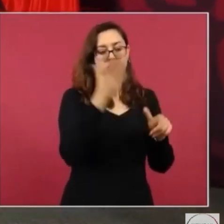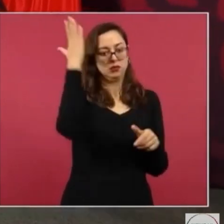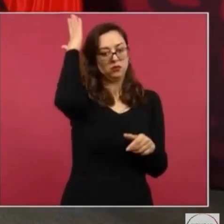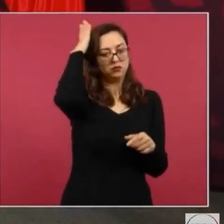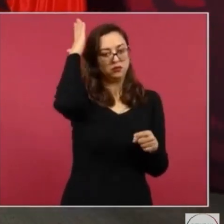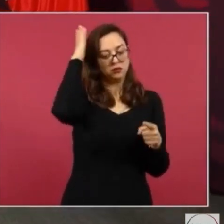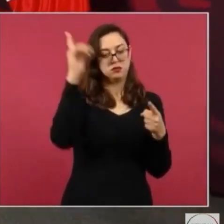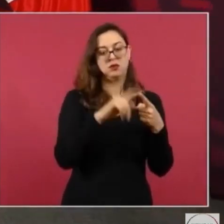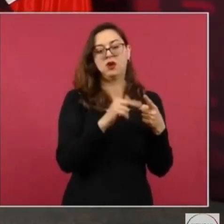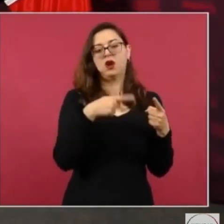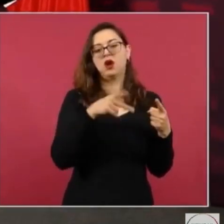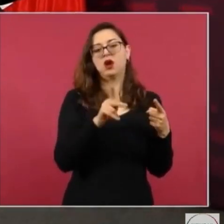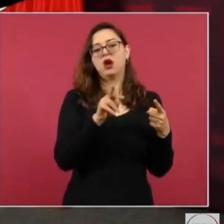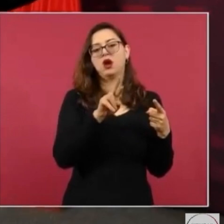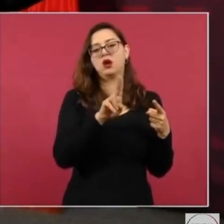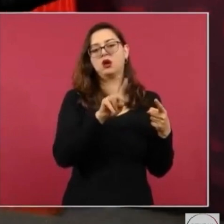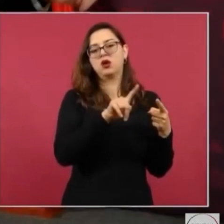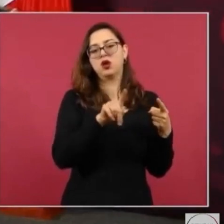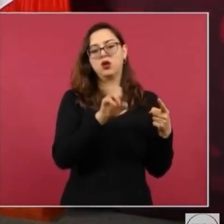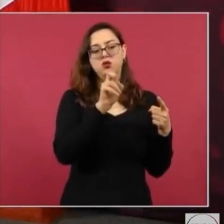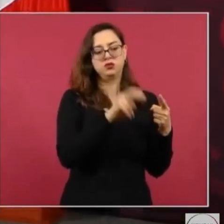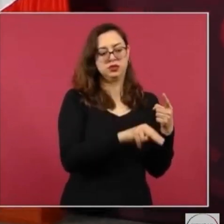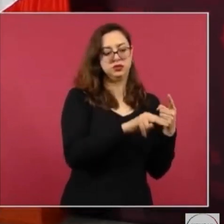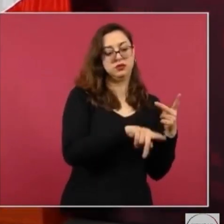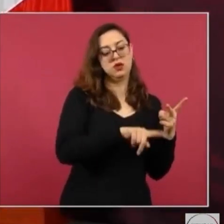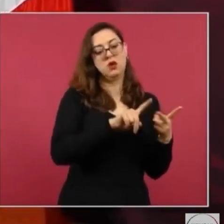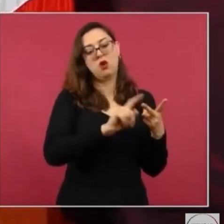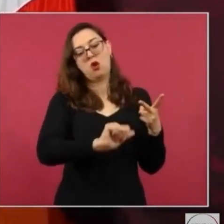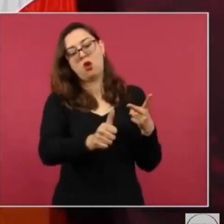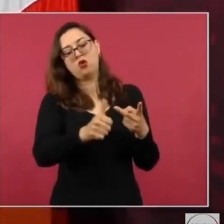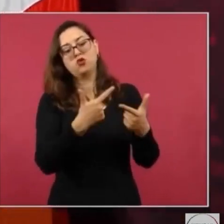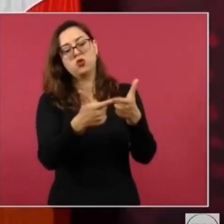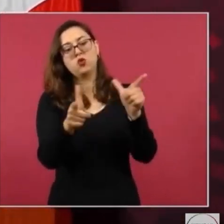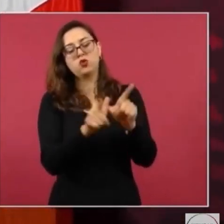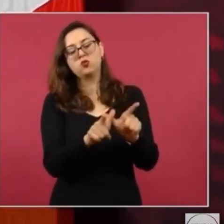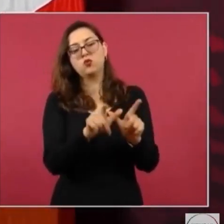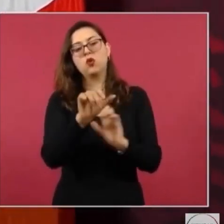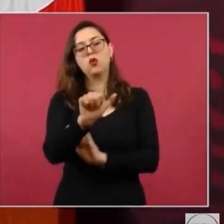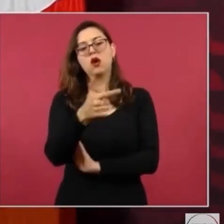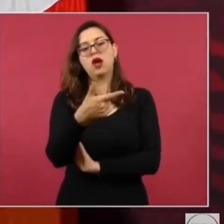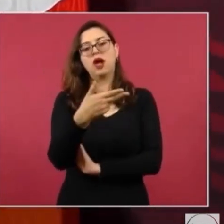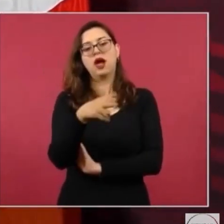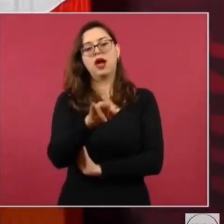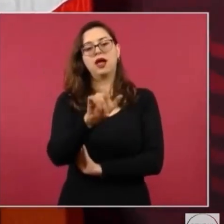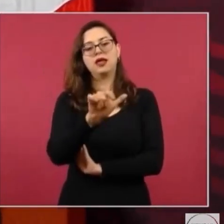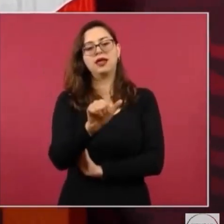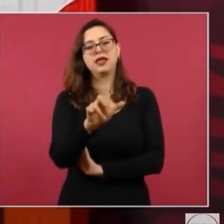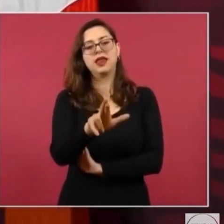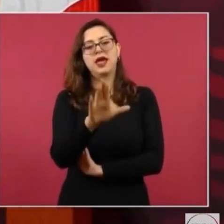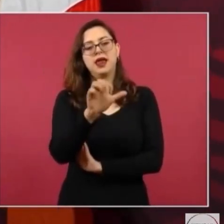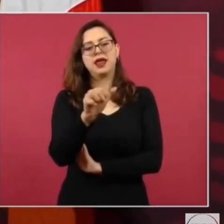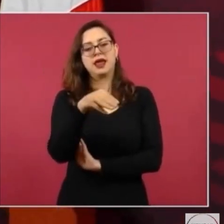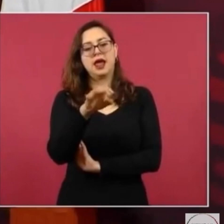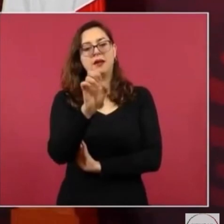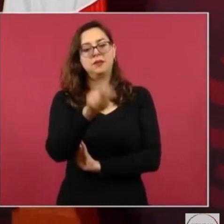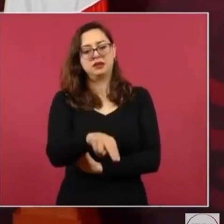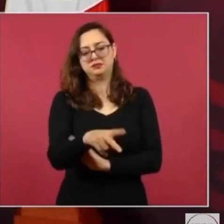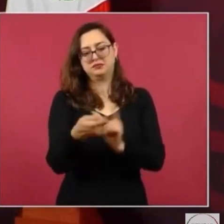y otros por Héctor Aguilar Camín. Esto desde